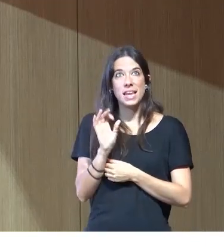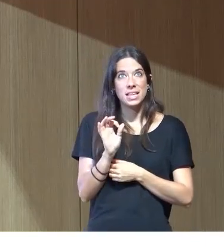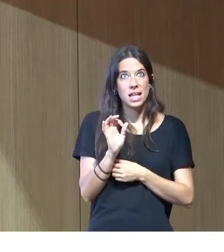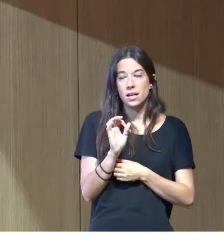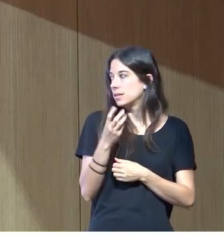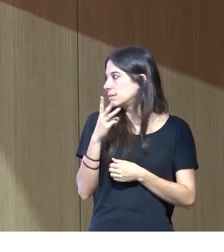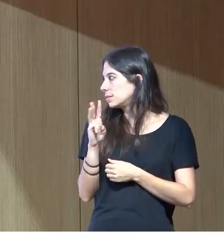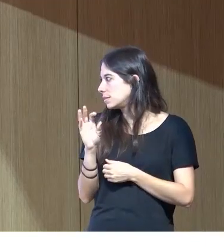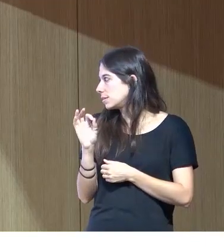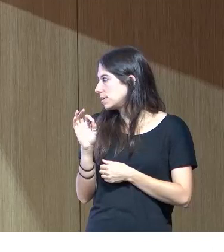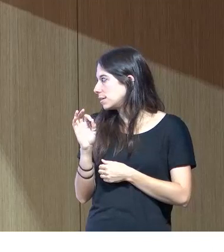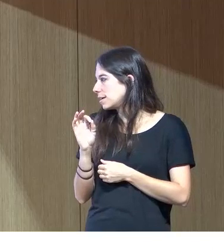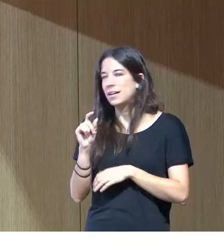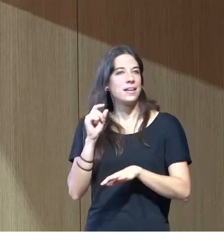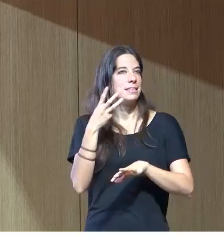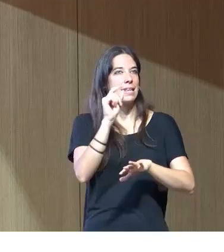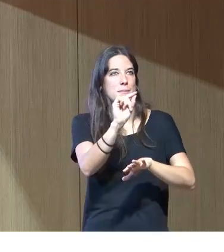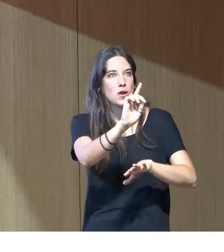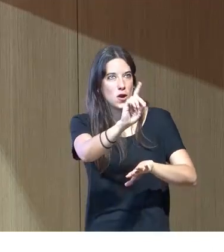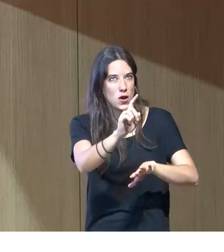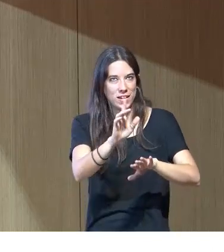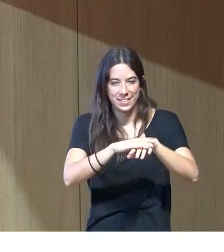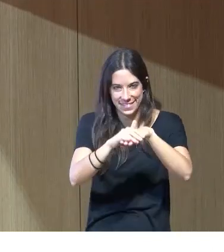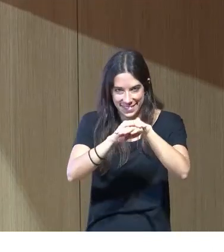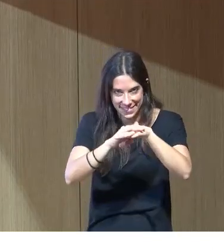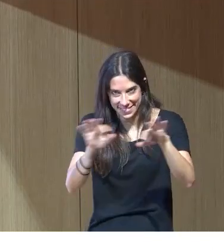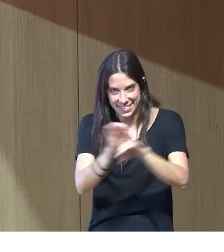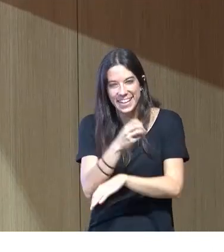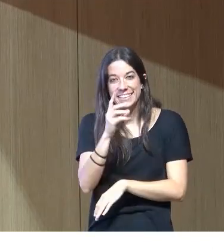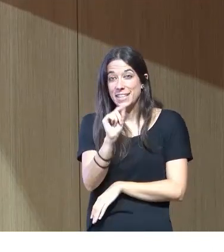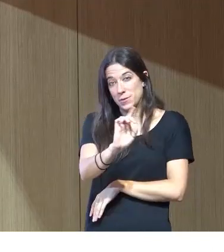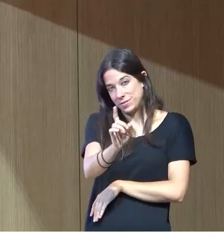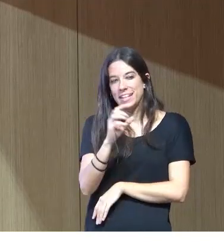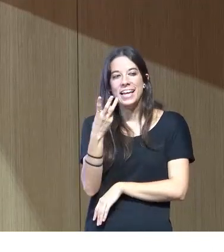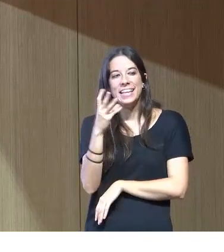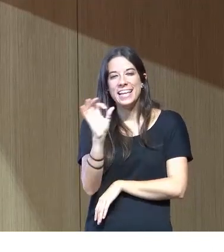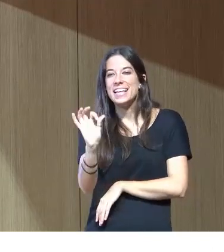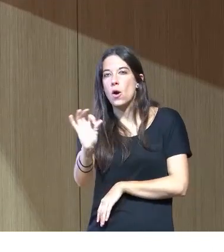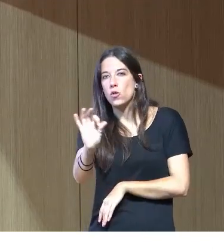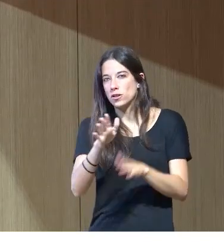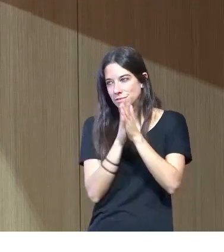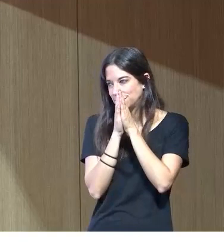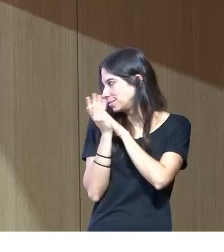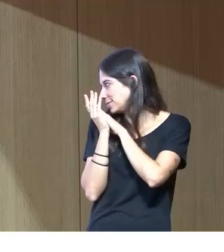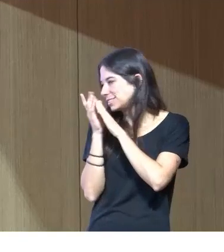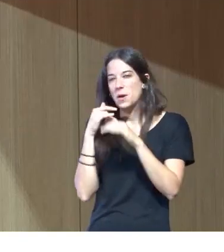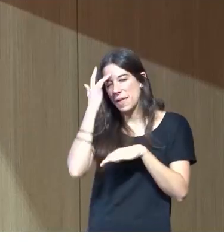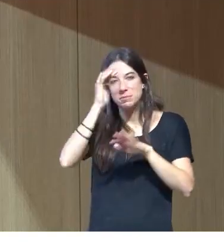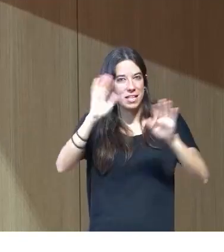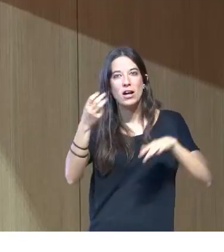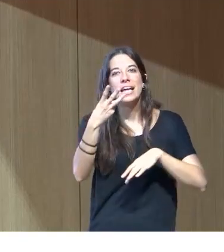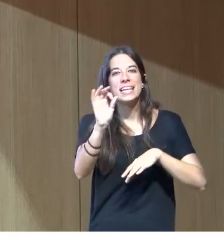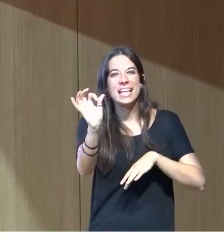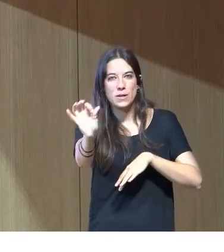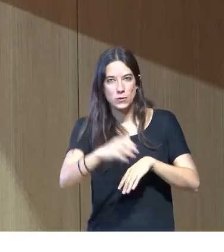sé o sea minutitos Perdón 30 segundos nada nada Es que estoy muy a gusto ya me he despistado